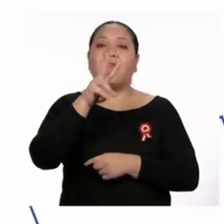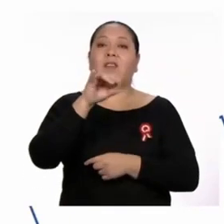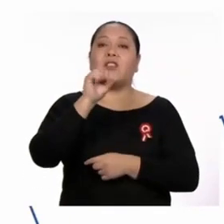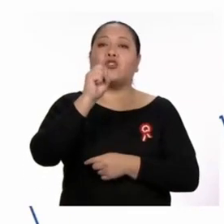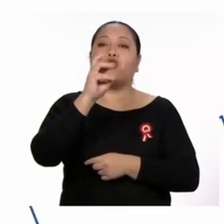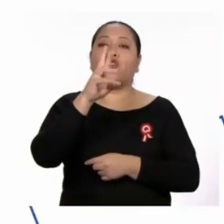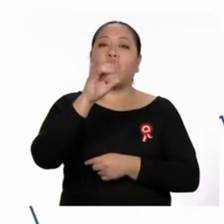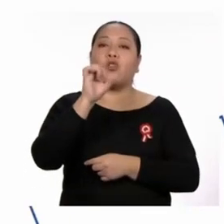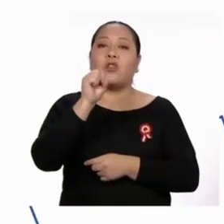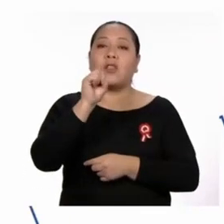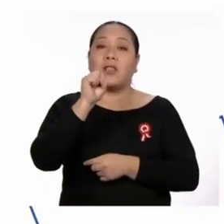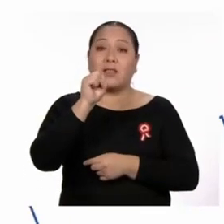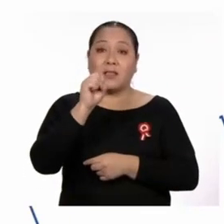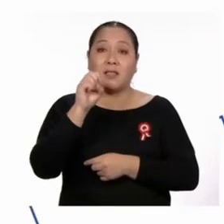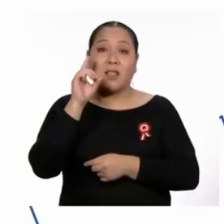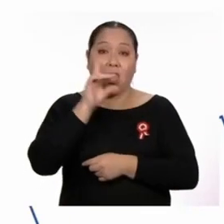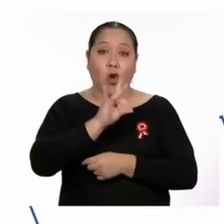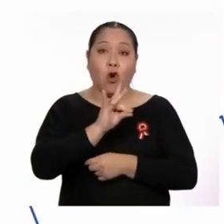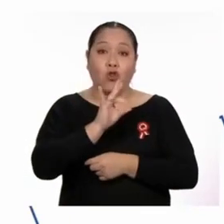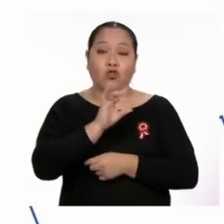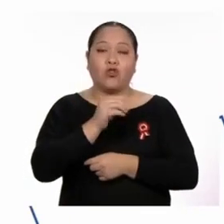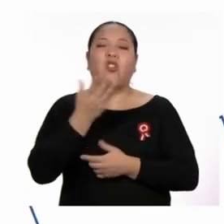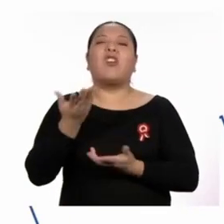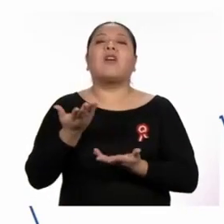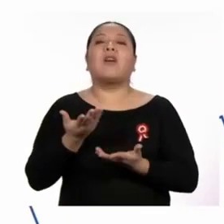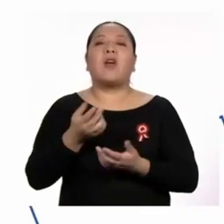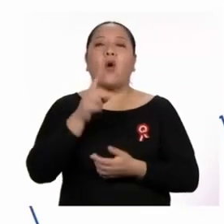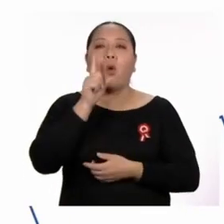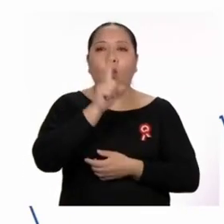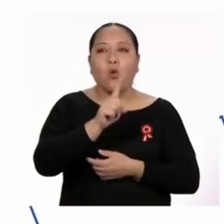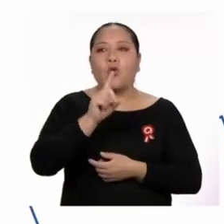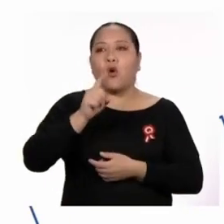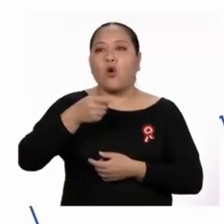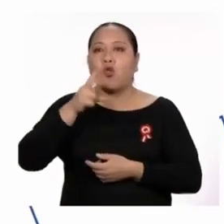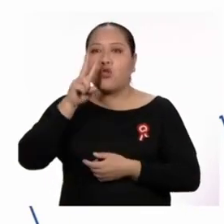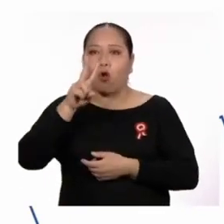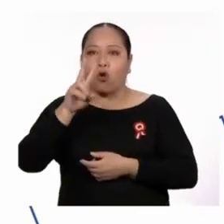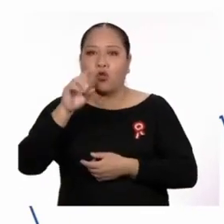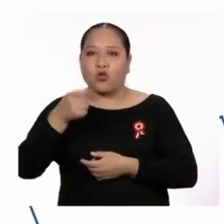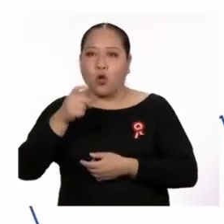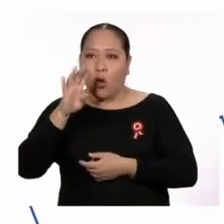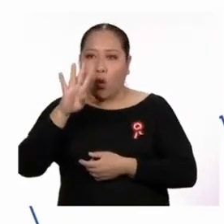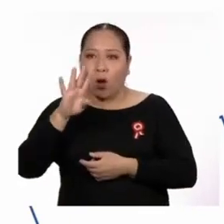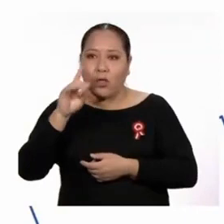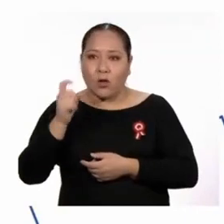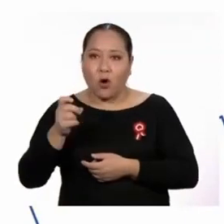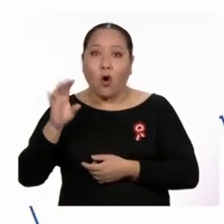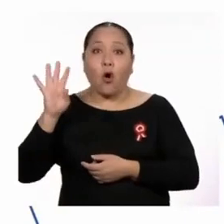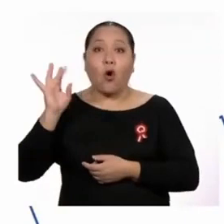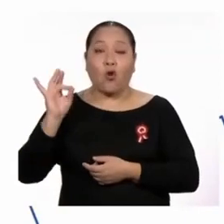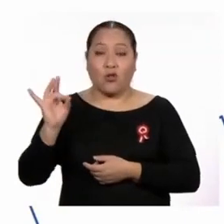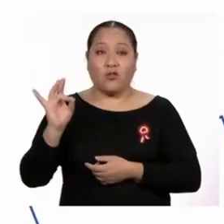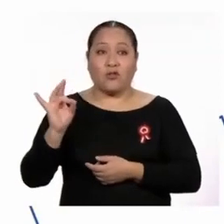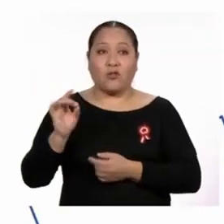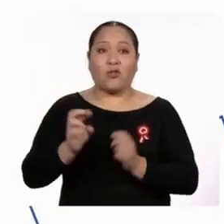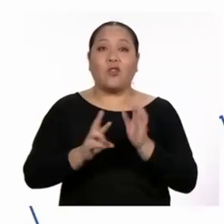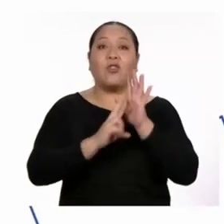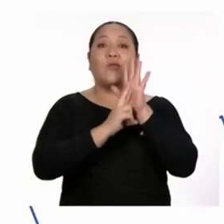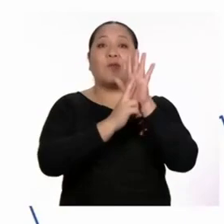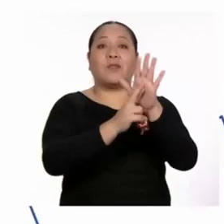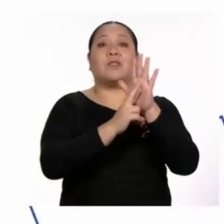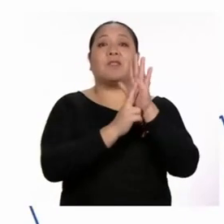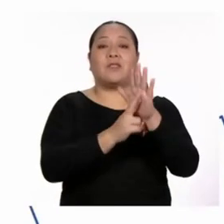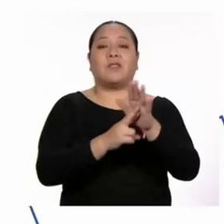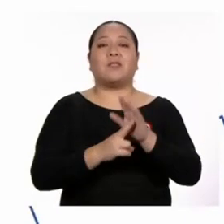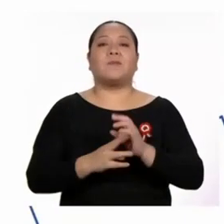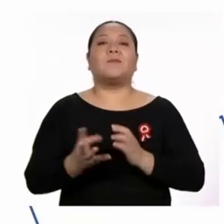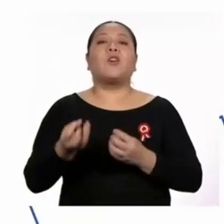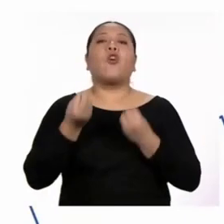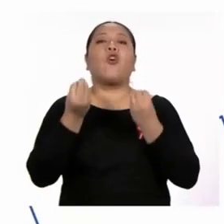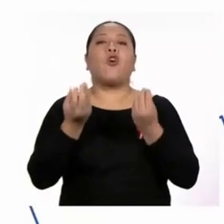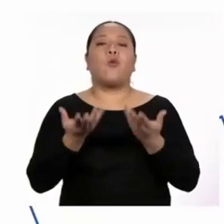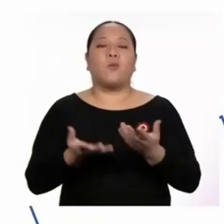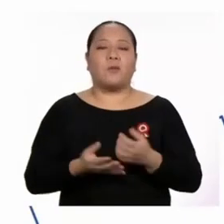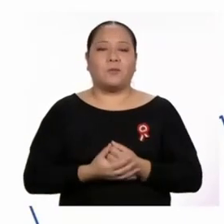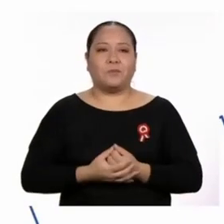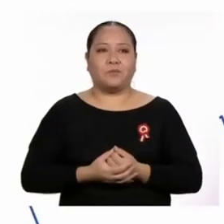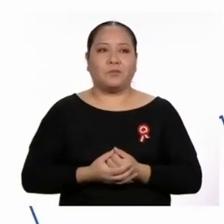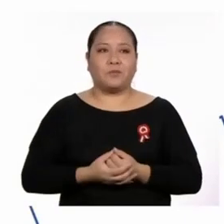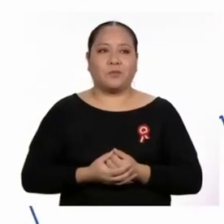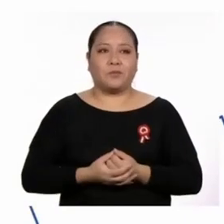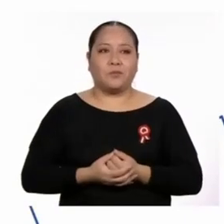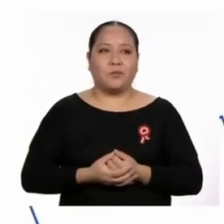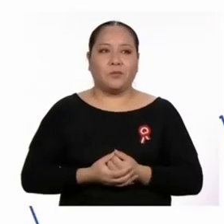son 1, 2, 4 y 8. Y lo representaremos de la siguiente